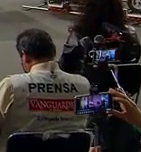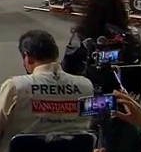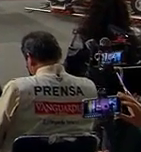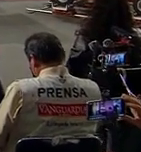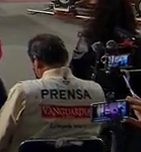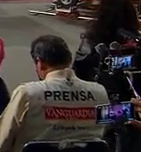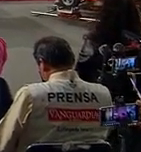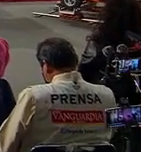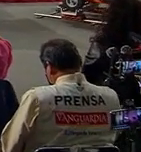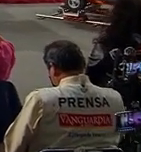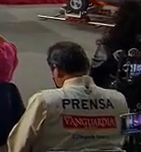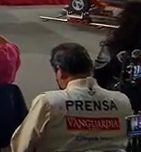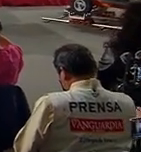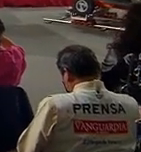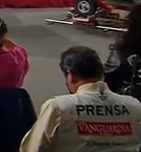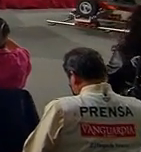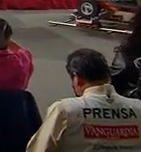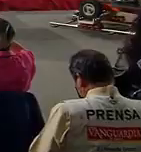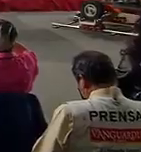Si yo pudiera